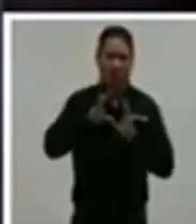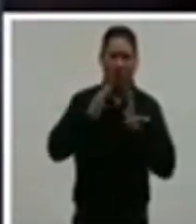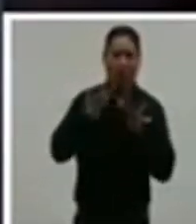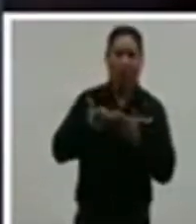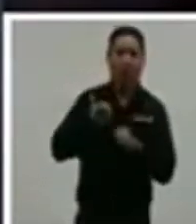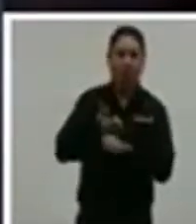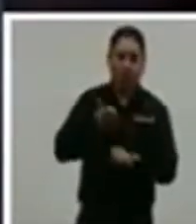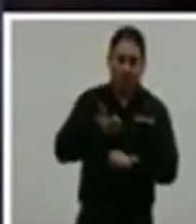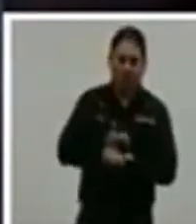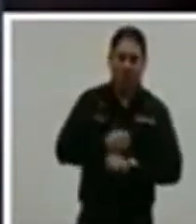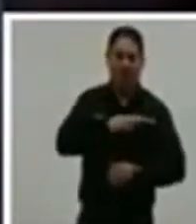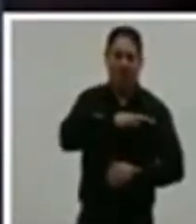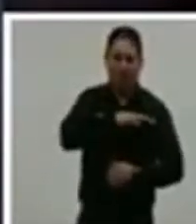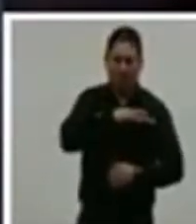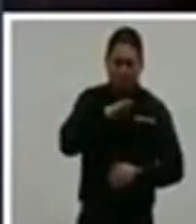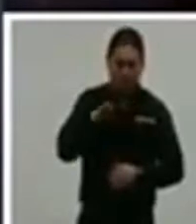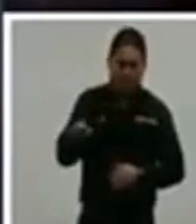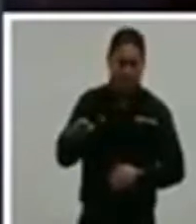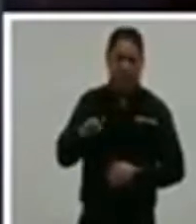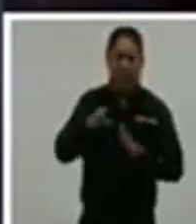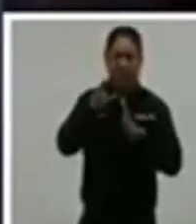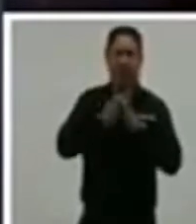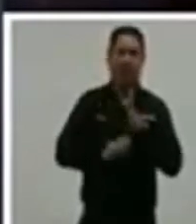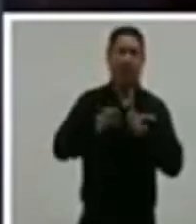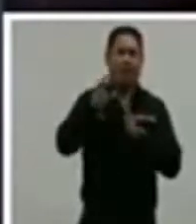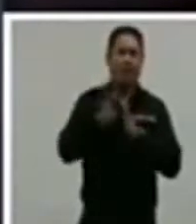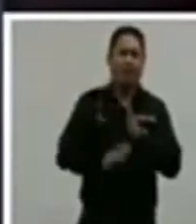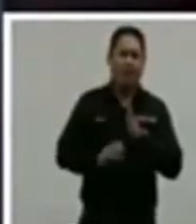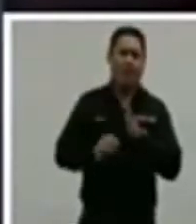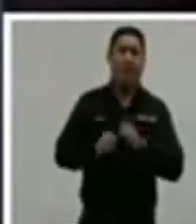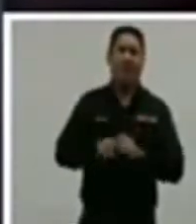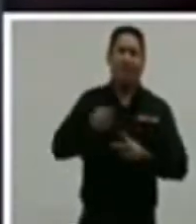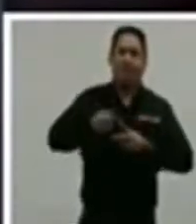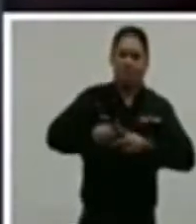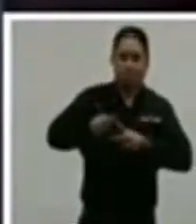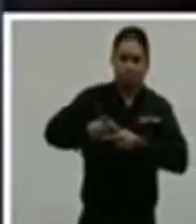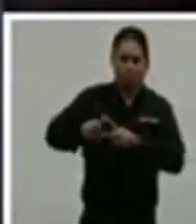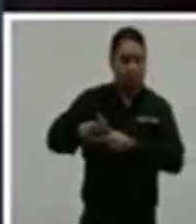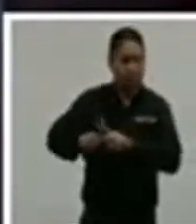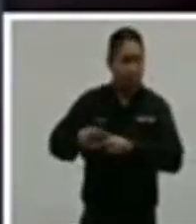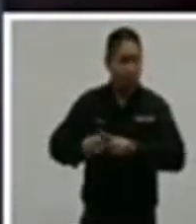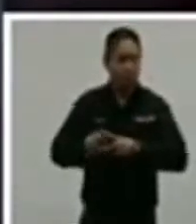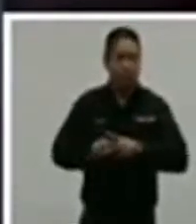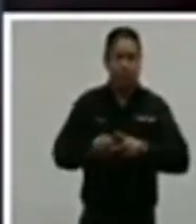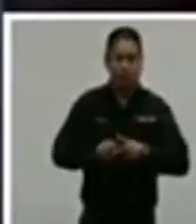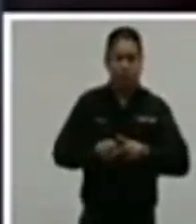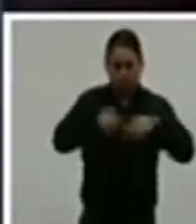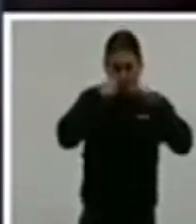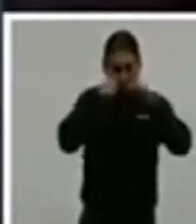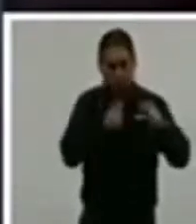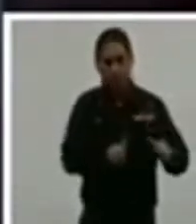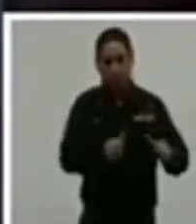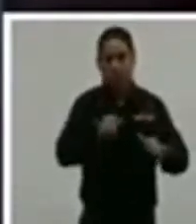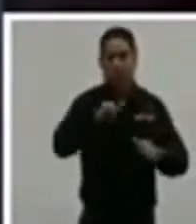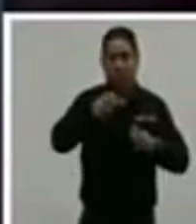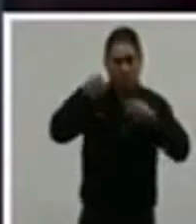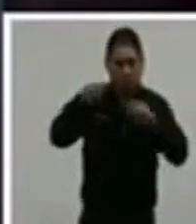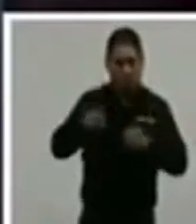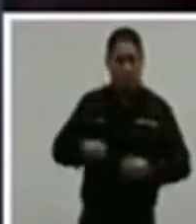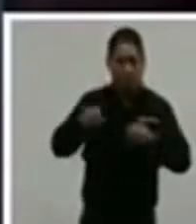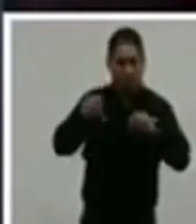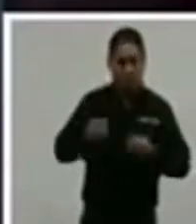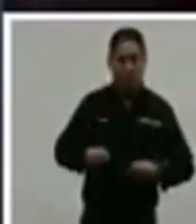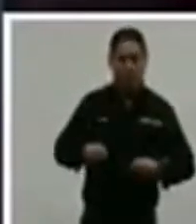para que a su vez se pueda hacer el calendario de las auditorías, que todas y todos estamos muy pendientes, ocupados y preocupados,